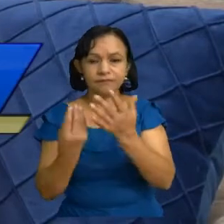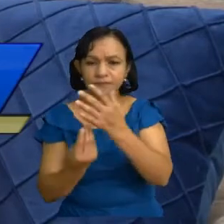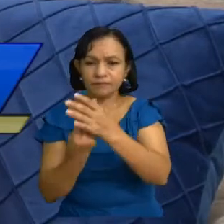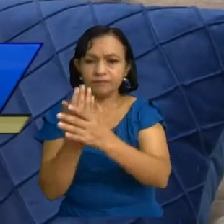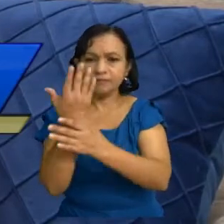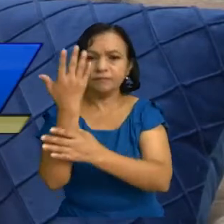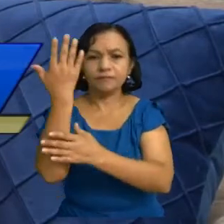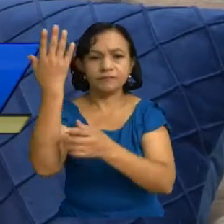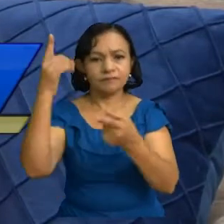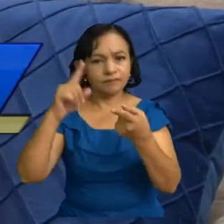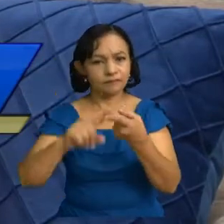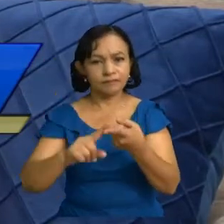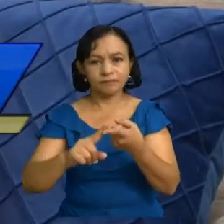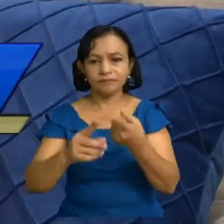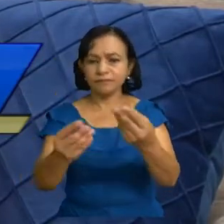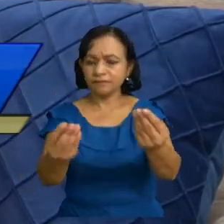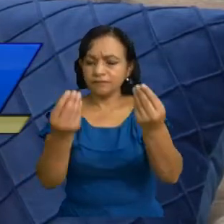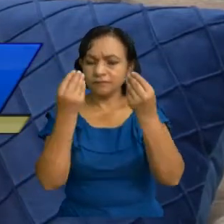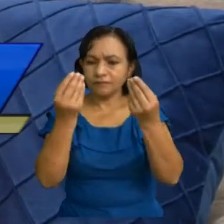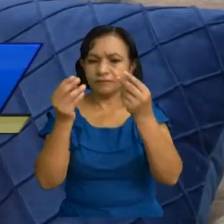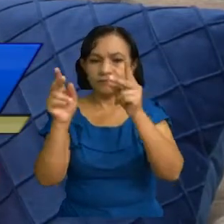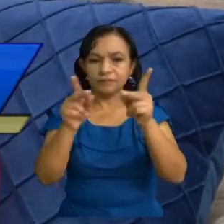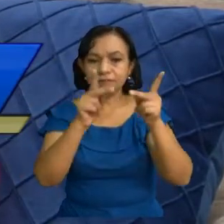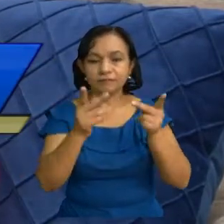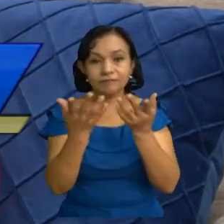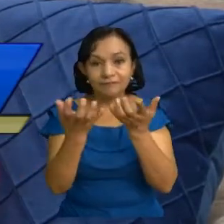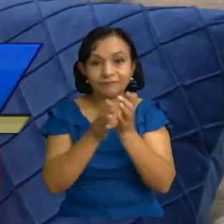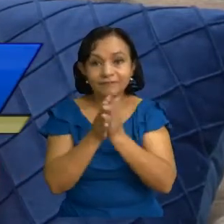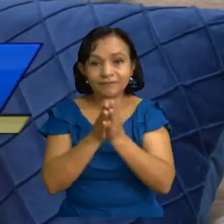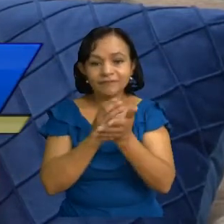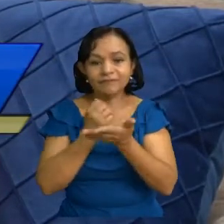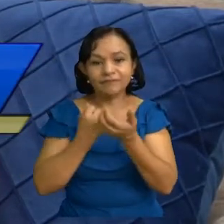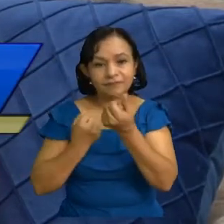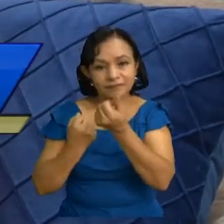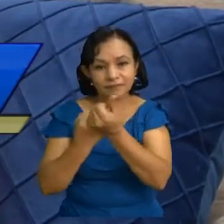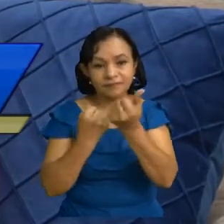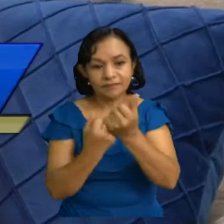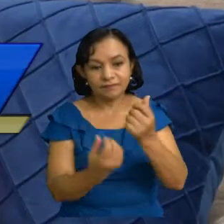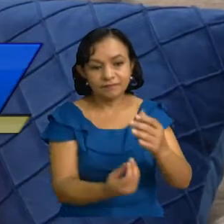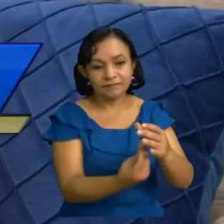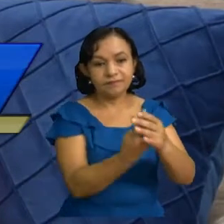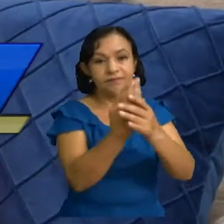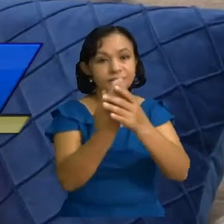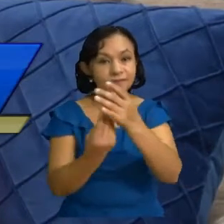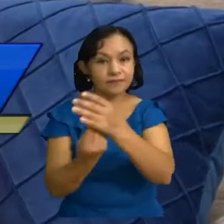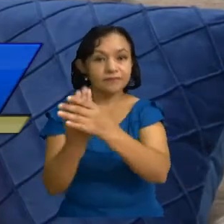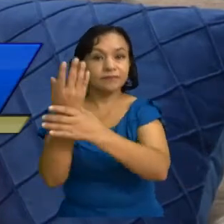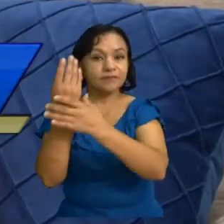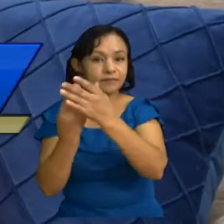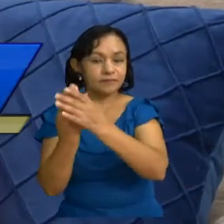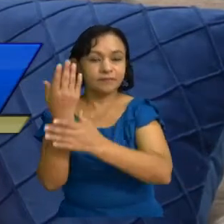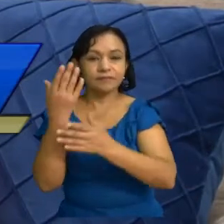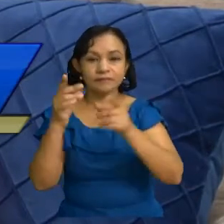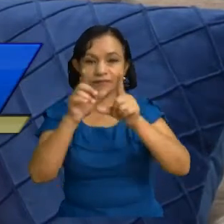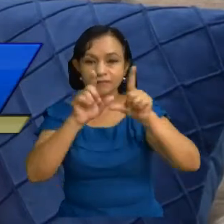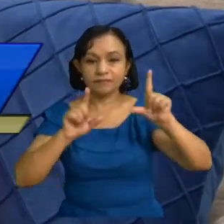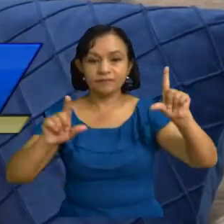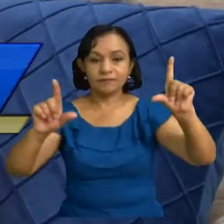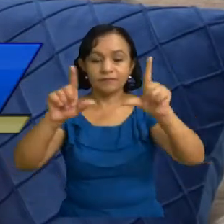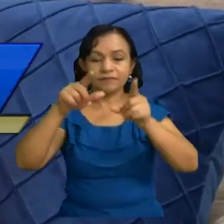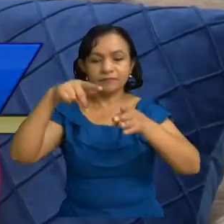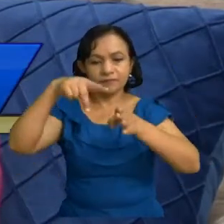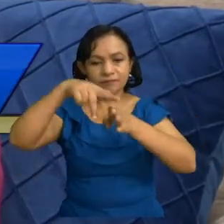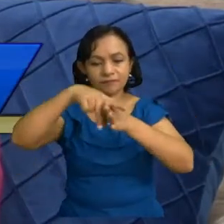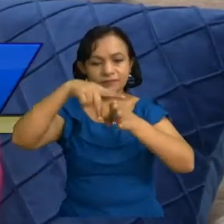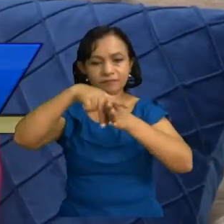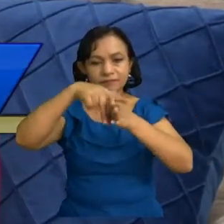compactas ya tenemos muchos protagonistas que están promoviendo plantaciones en su área en sus fincas en sus